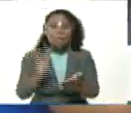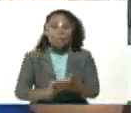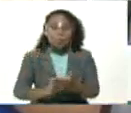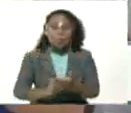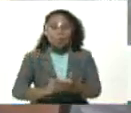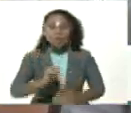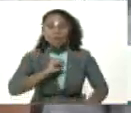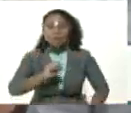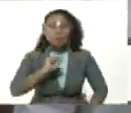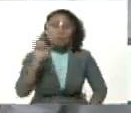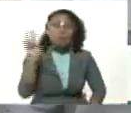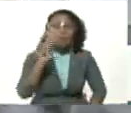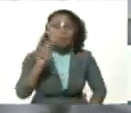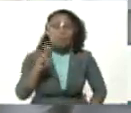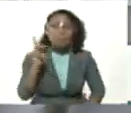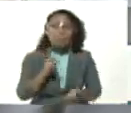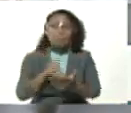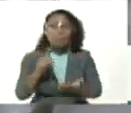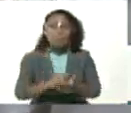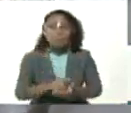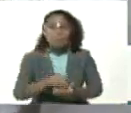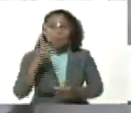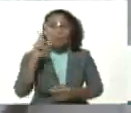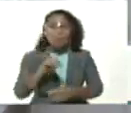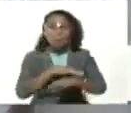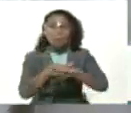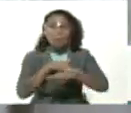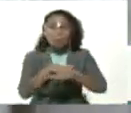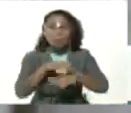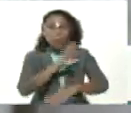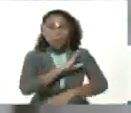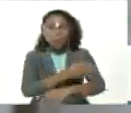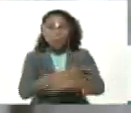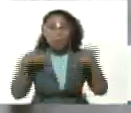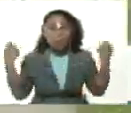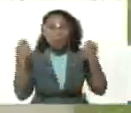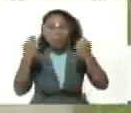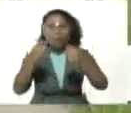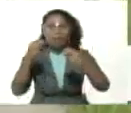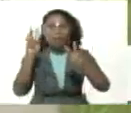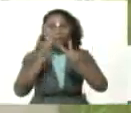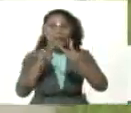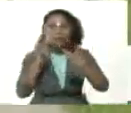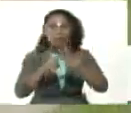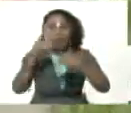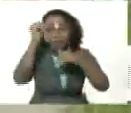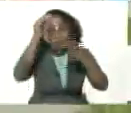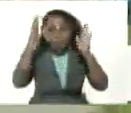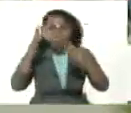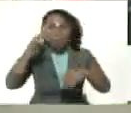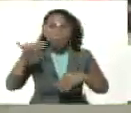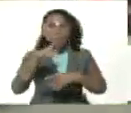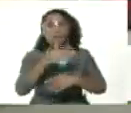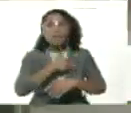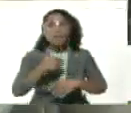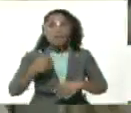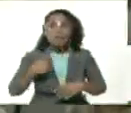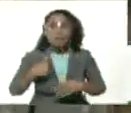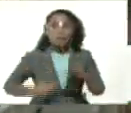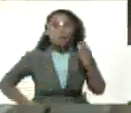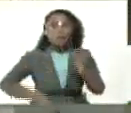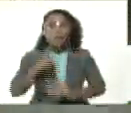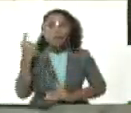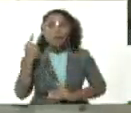Somos Venezuela, se ha incorporado el Ministerio del Poder Popular para la Vivienda, para atender a nuestro pueblo. Y quiero de una